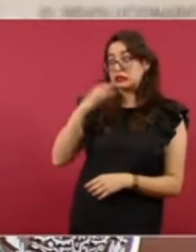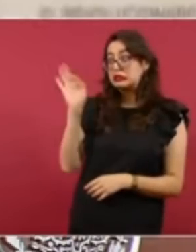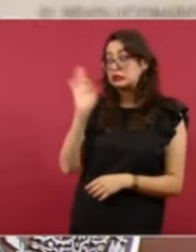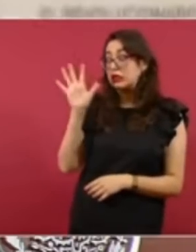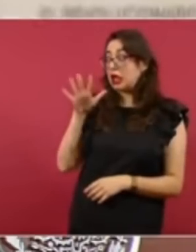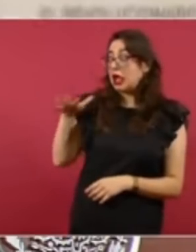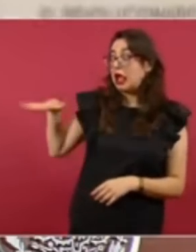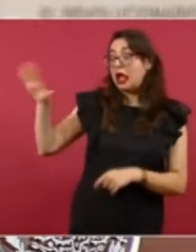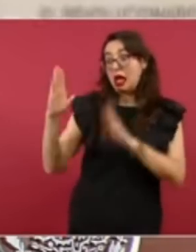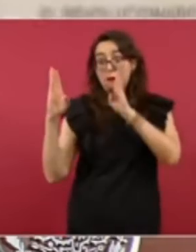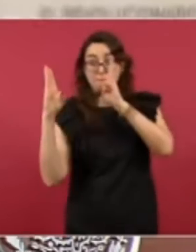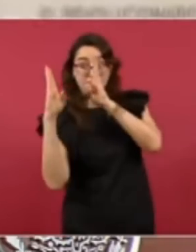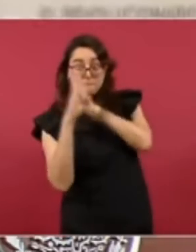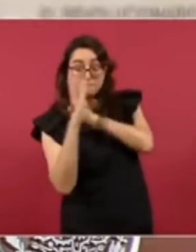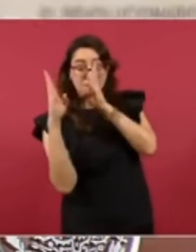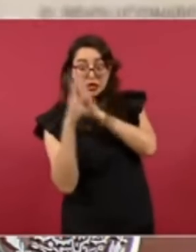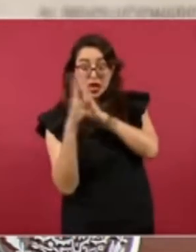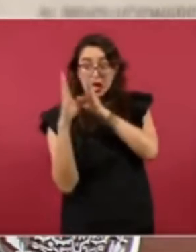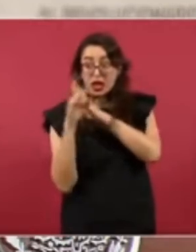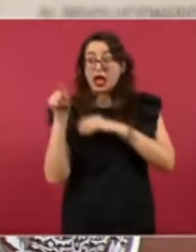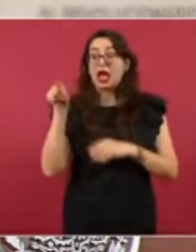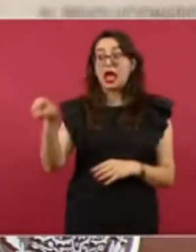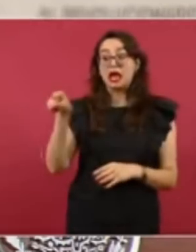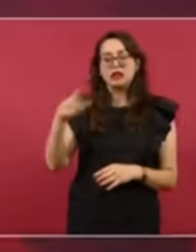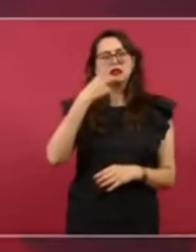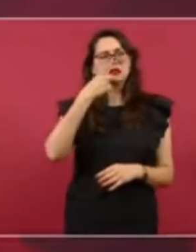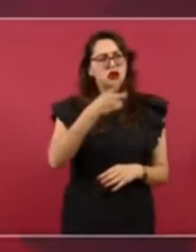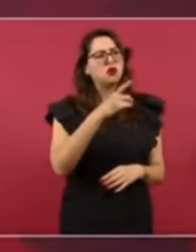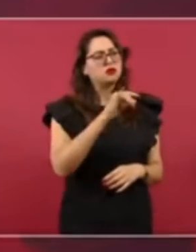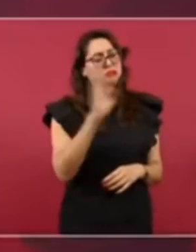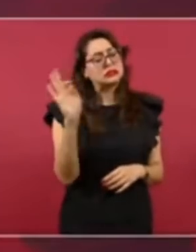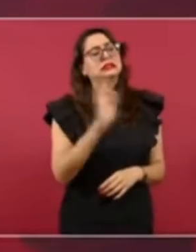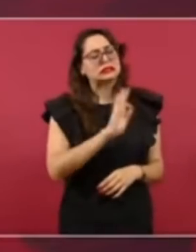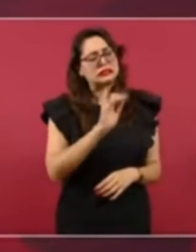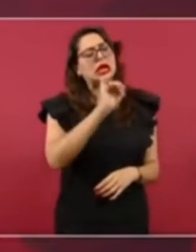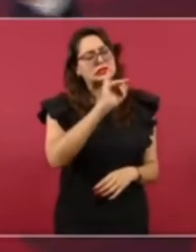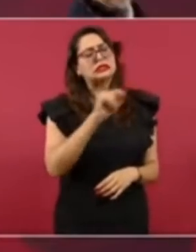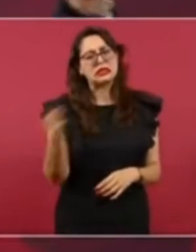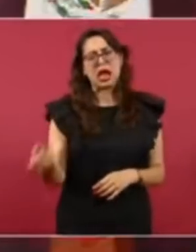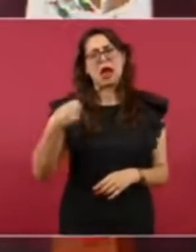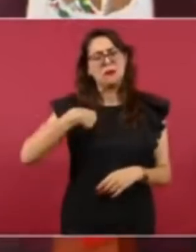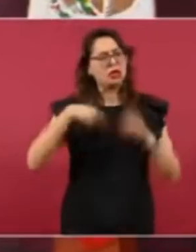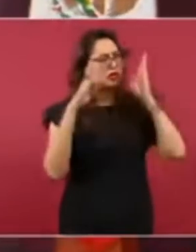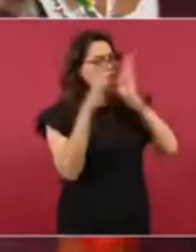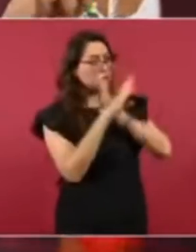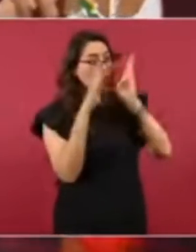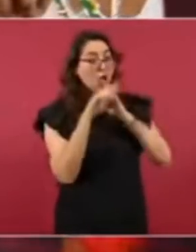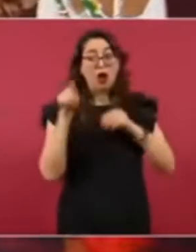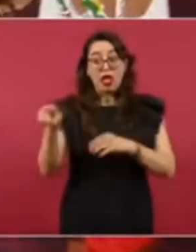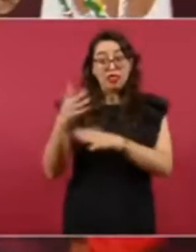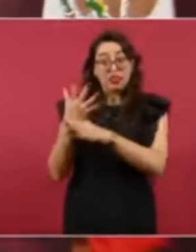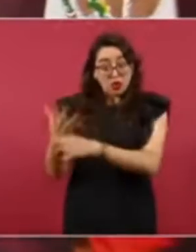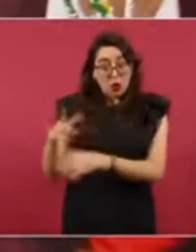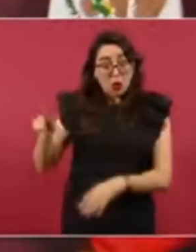Amigos y amigas, vamos a ir a la conferencia este 23 de mayo del 2023. Hoy el presidente toca